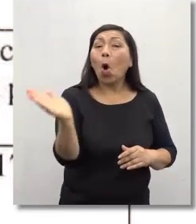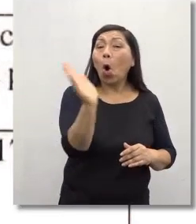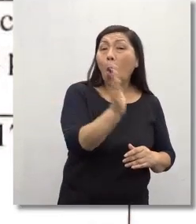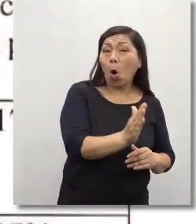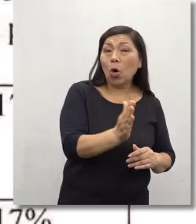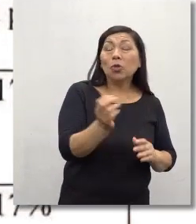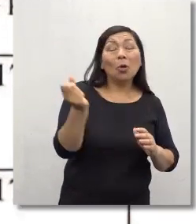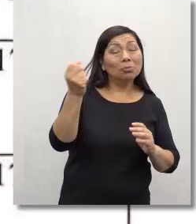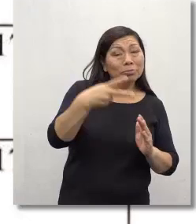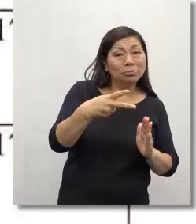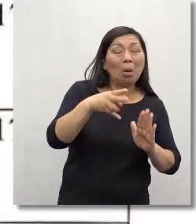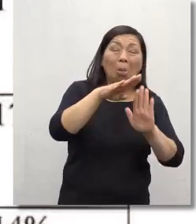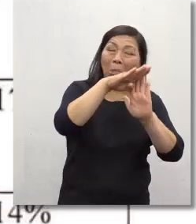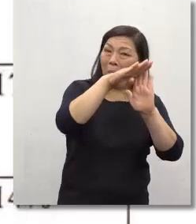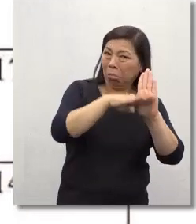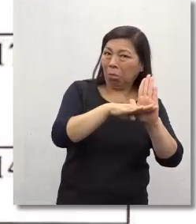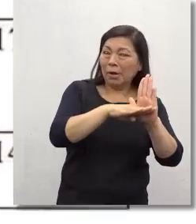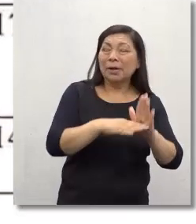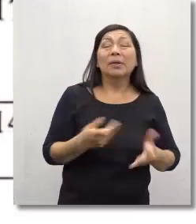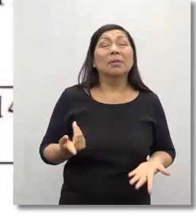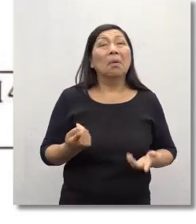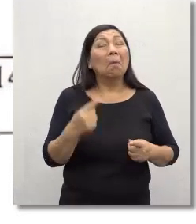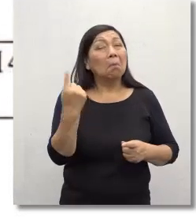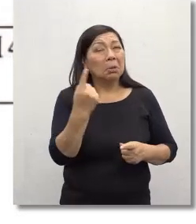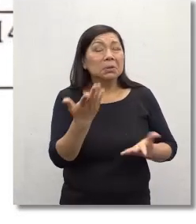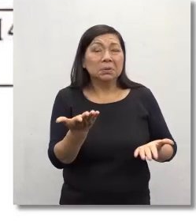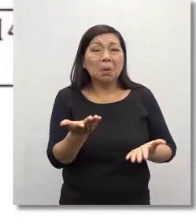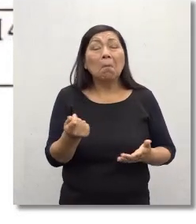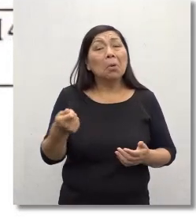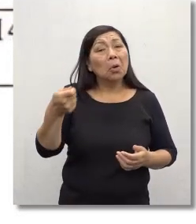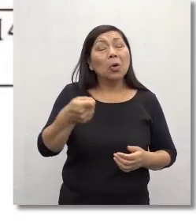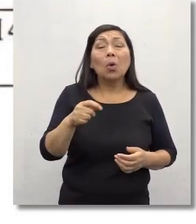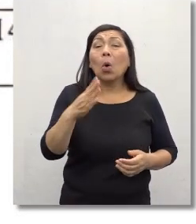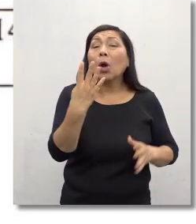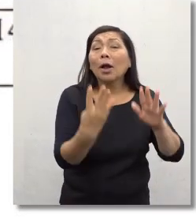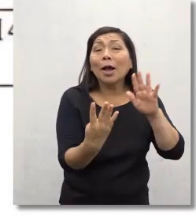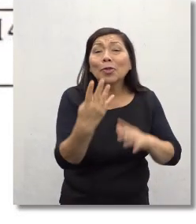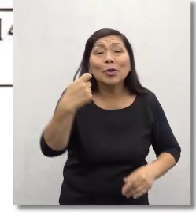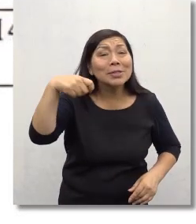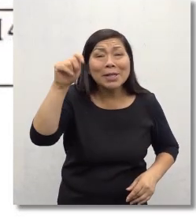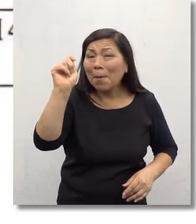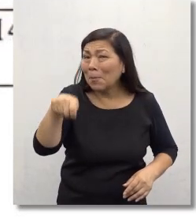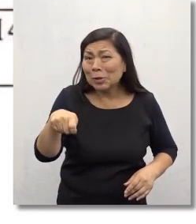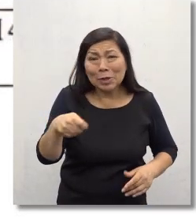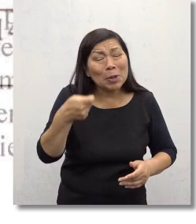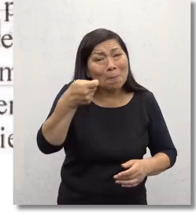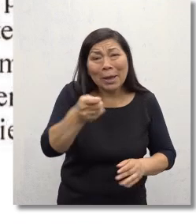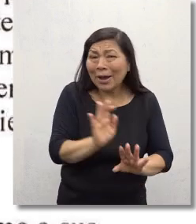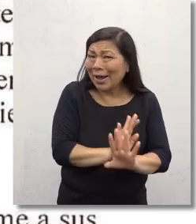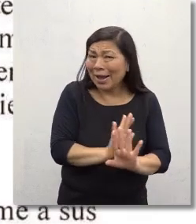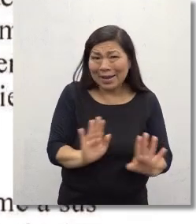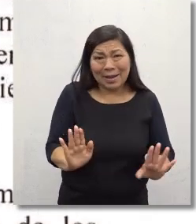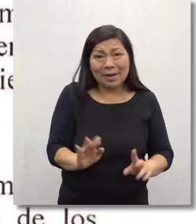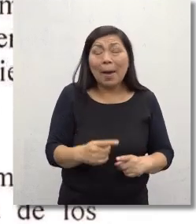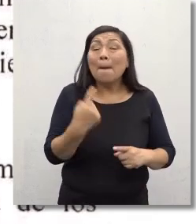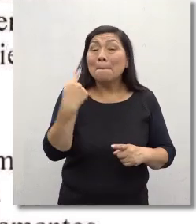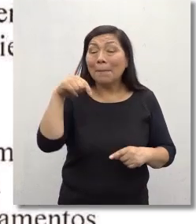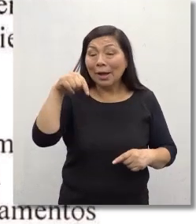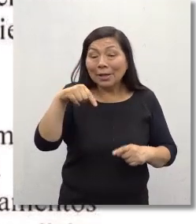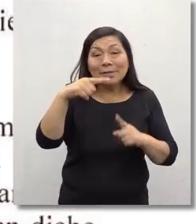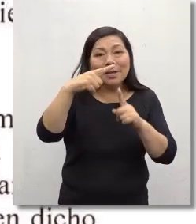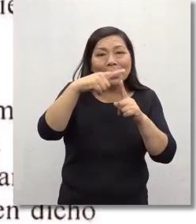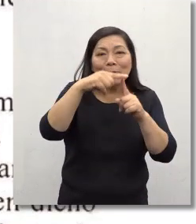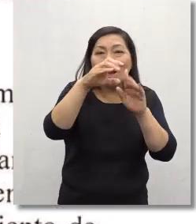un suboficial de menor rango, técnico primera, percibía solo el 14% de la pensión. Para el tribunal,